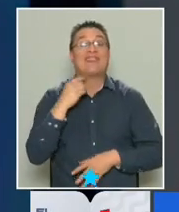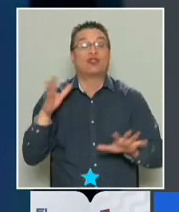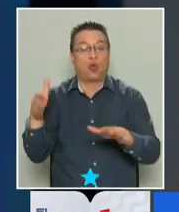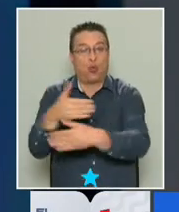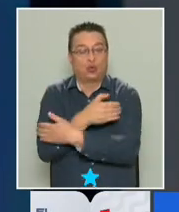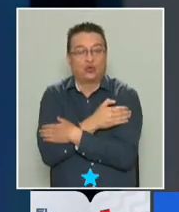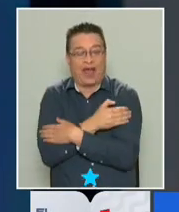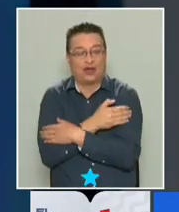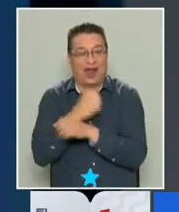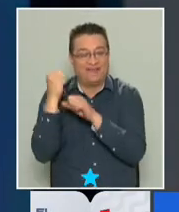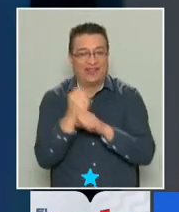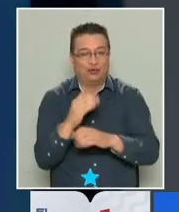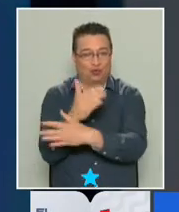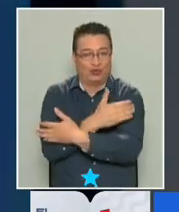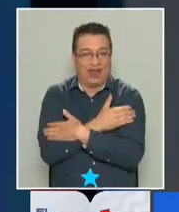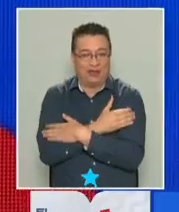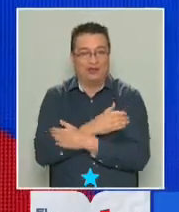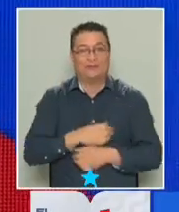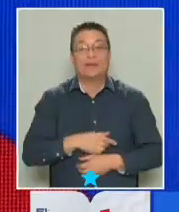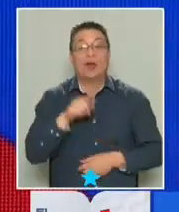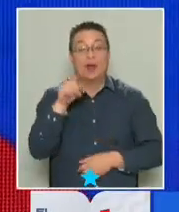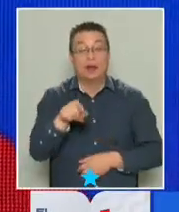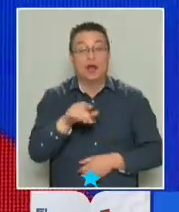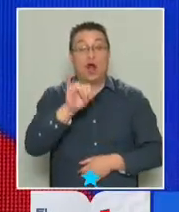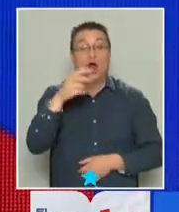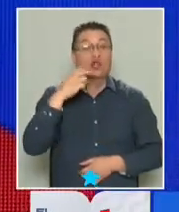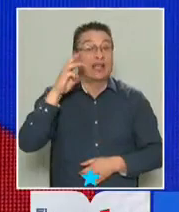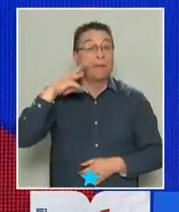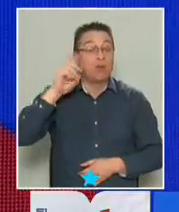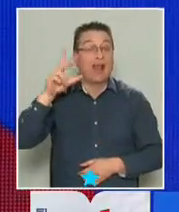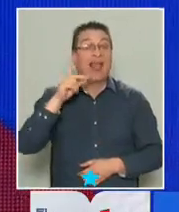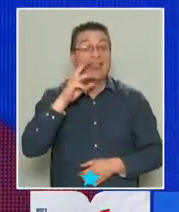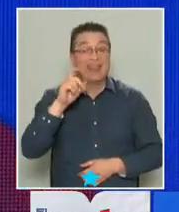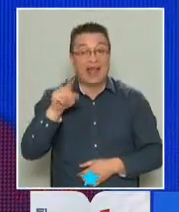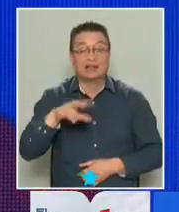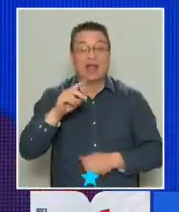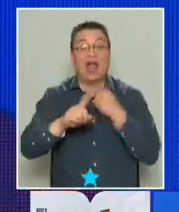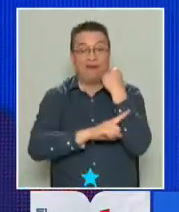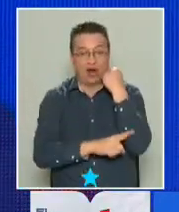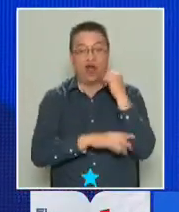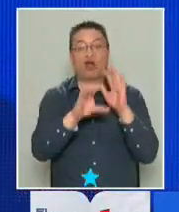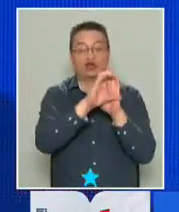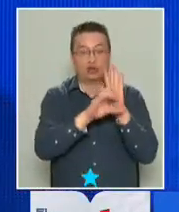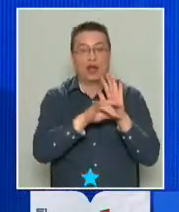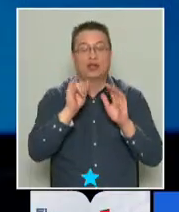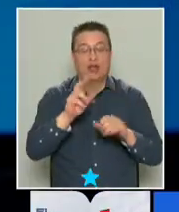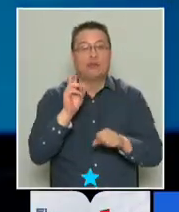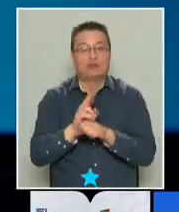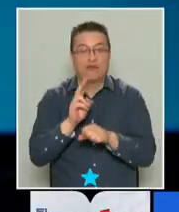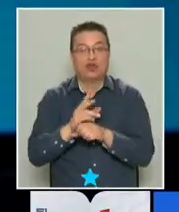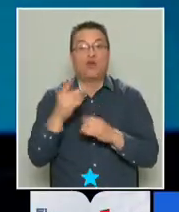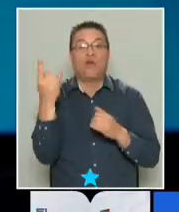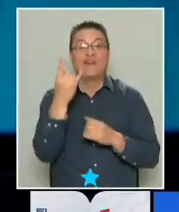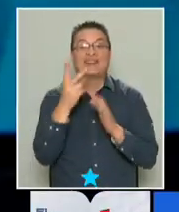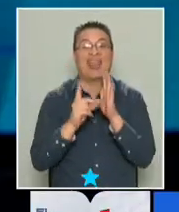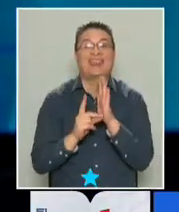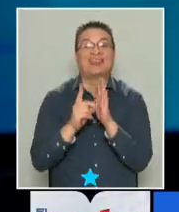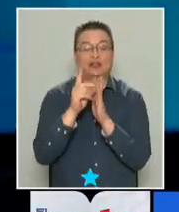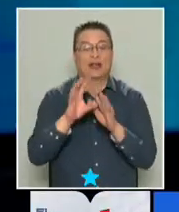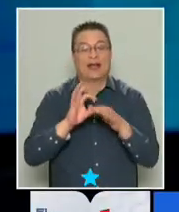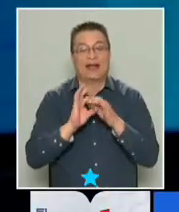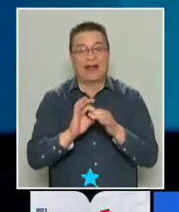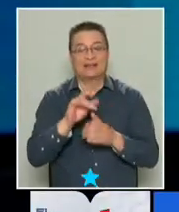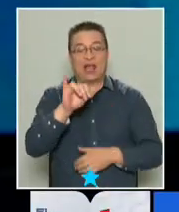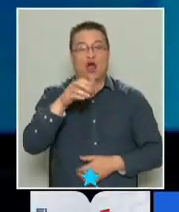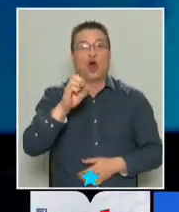que estas muchas gracias con mucho gusto jose manuel díaz de valdés abogado constitucionalista ya académico de la universidad del desarrollo muchas gracias con el